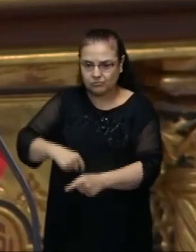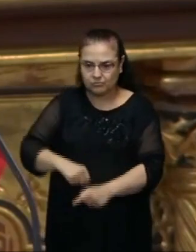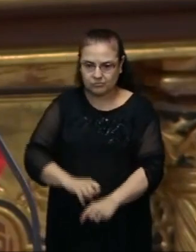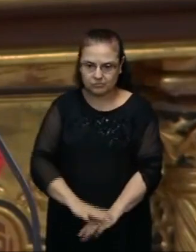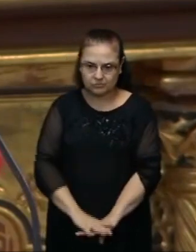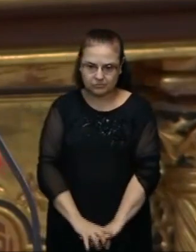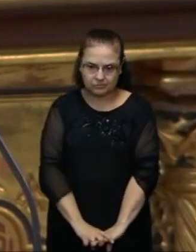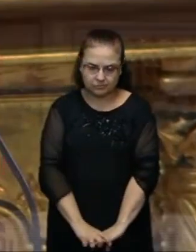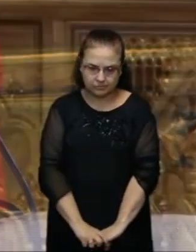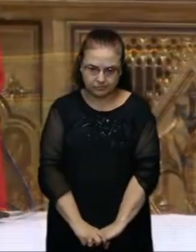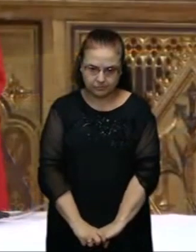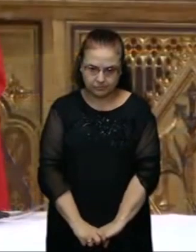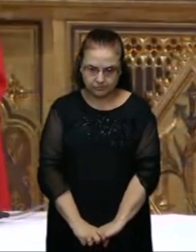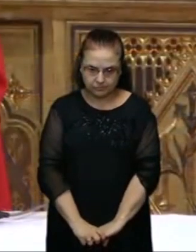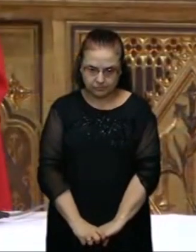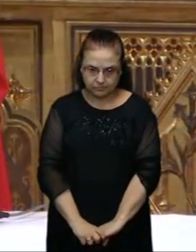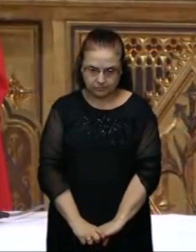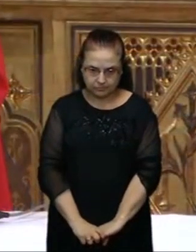vosotros.